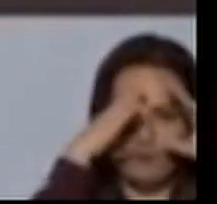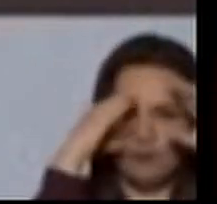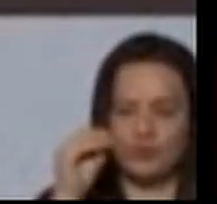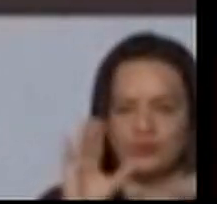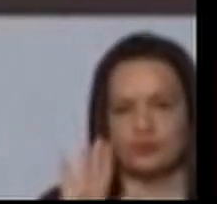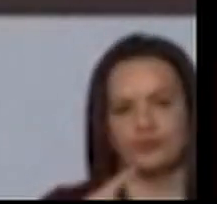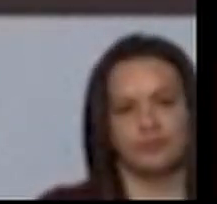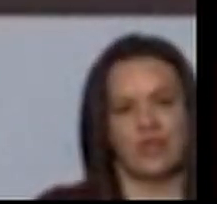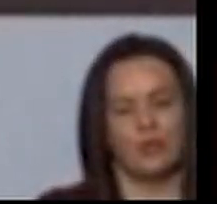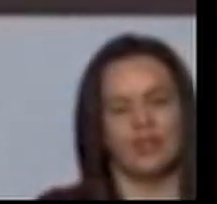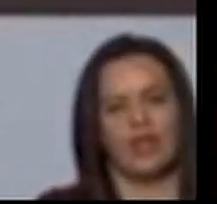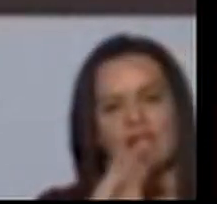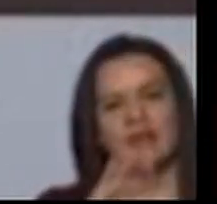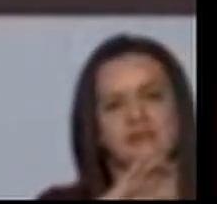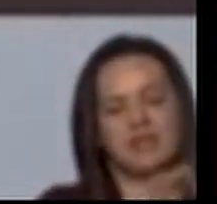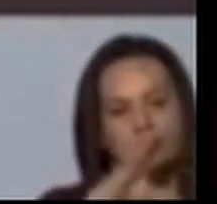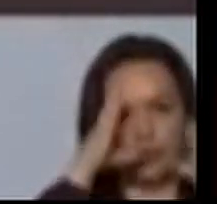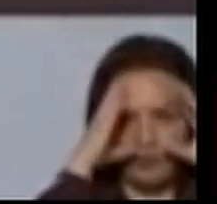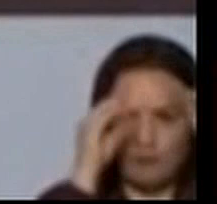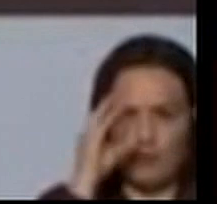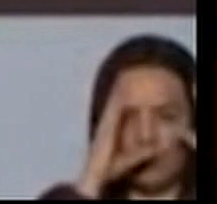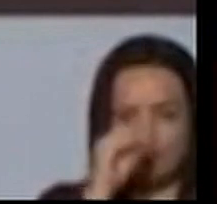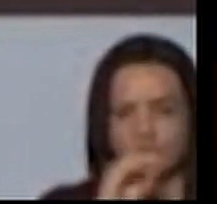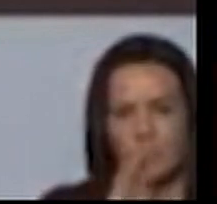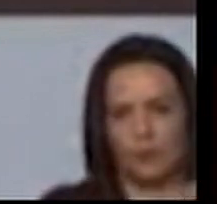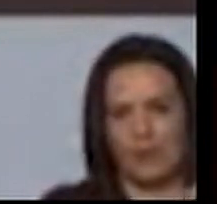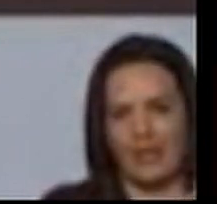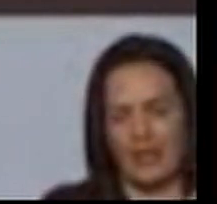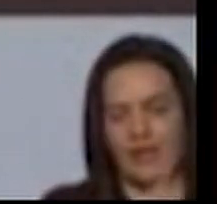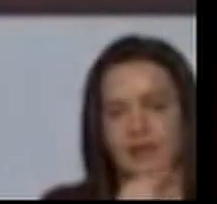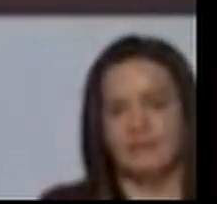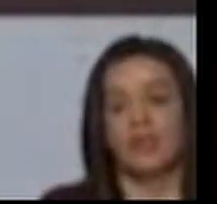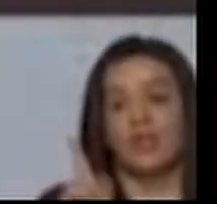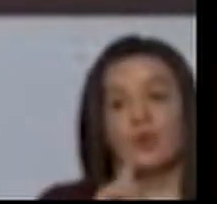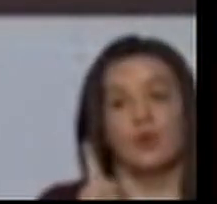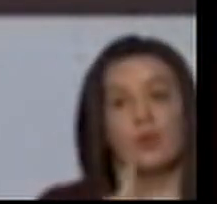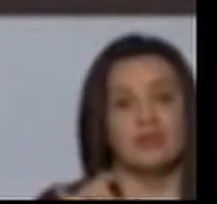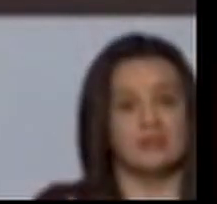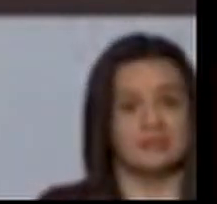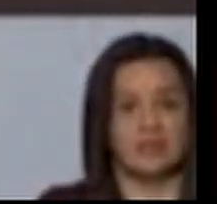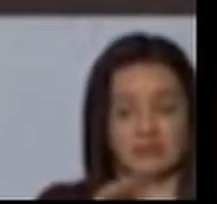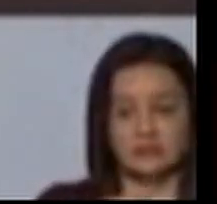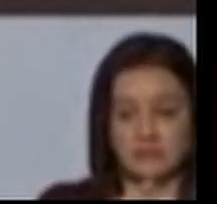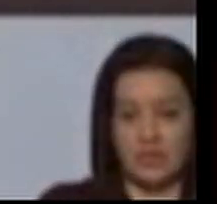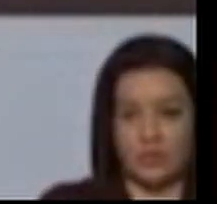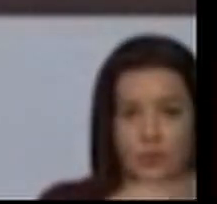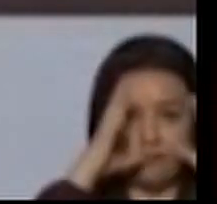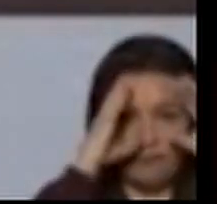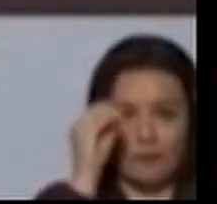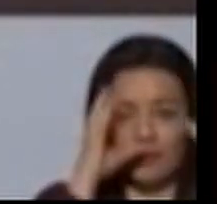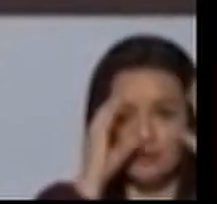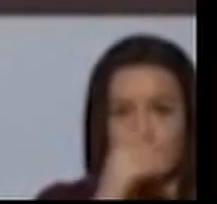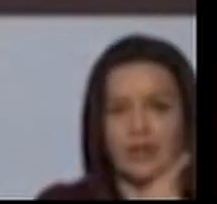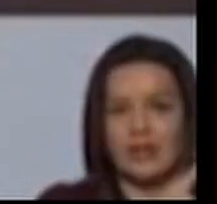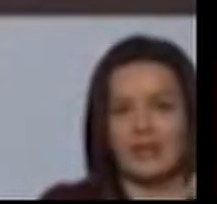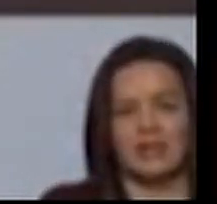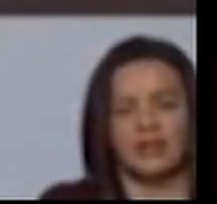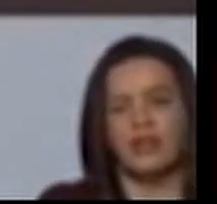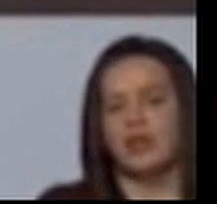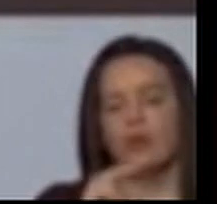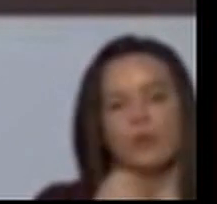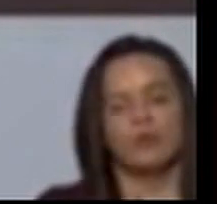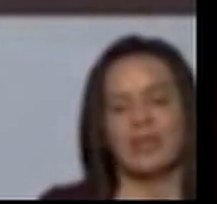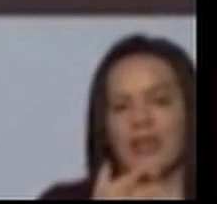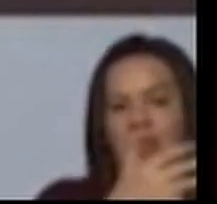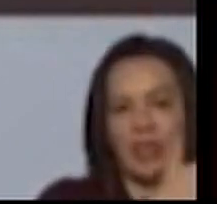de sus deudas a este centro de información crediticia, siendo que en este momento no es así. El centro de información crediticia queda corto en poder